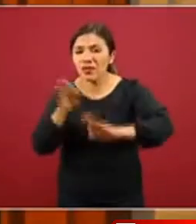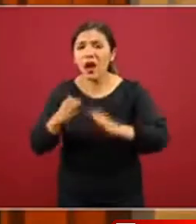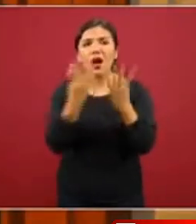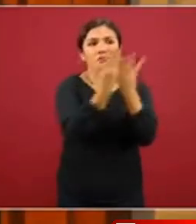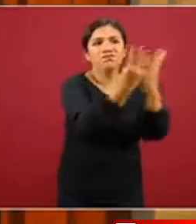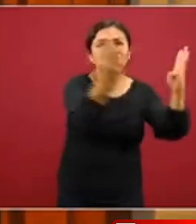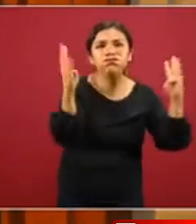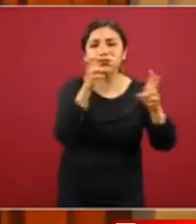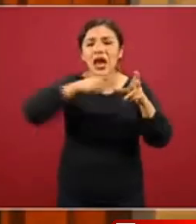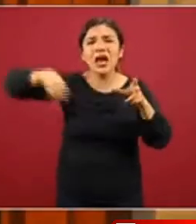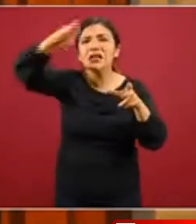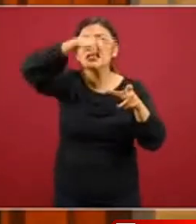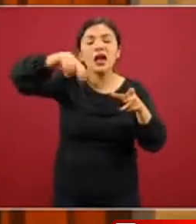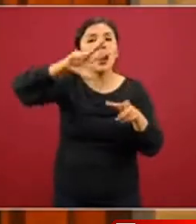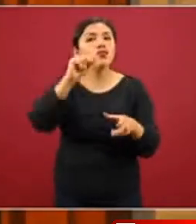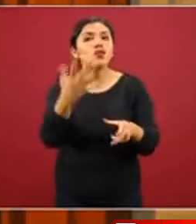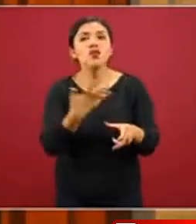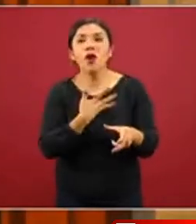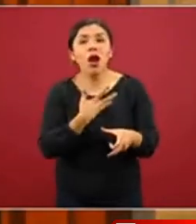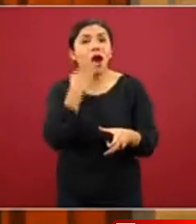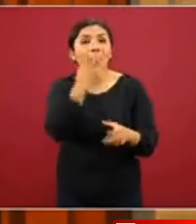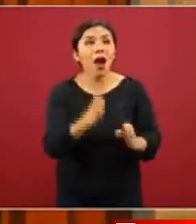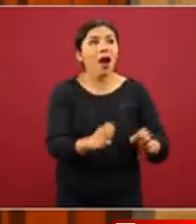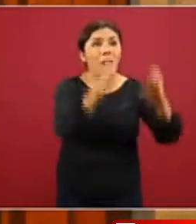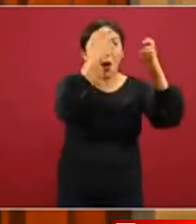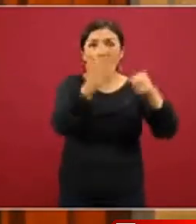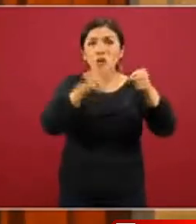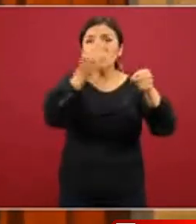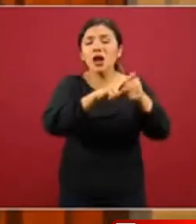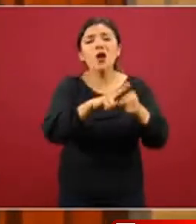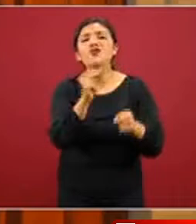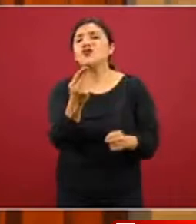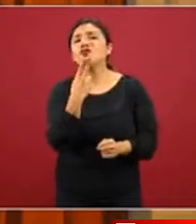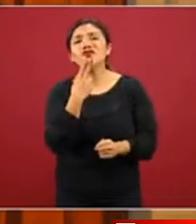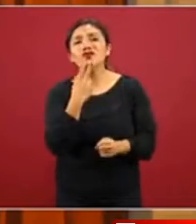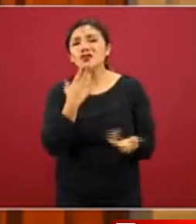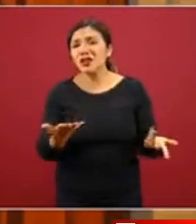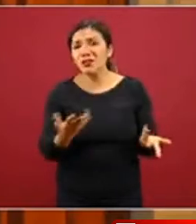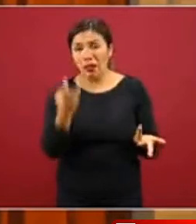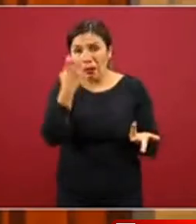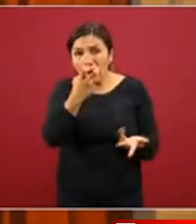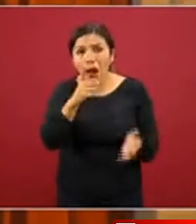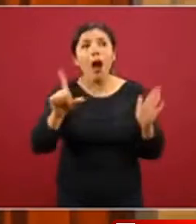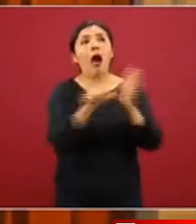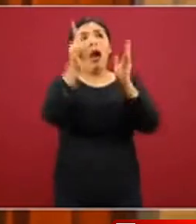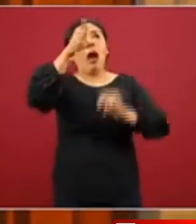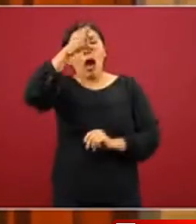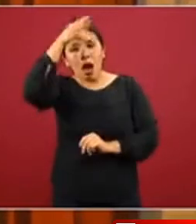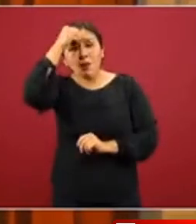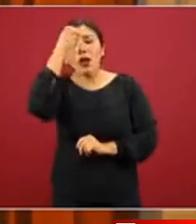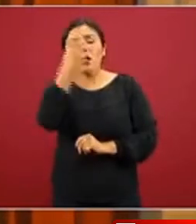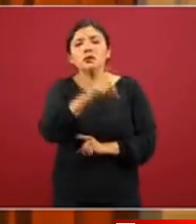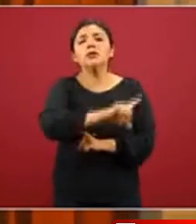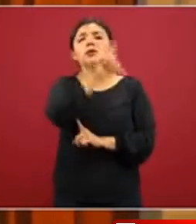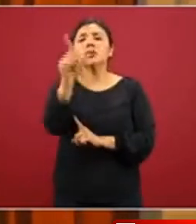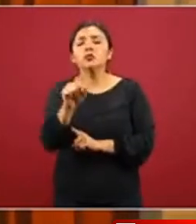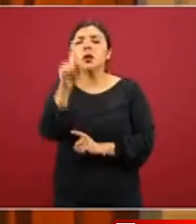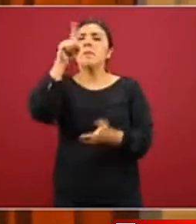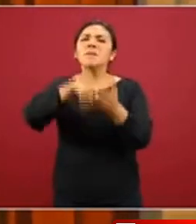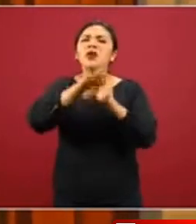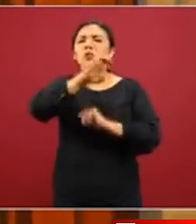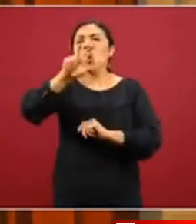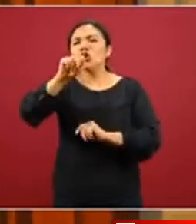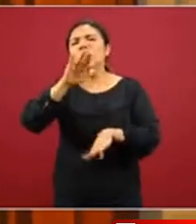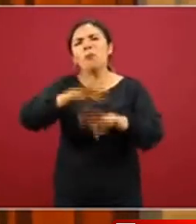bardas, escaleras, y no eran útiles. Esta enseñanza se unió a otras que ocurrieron en la década de los